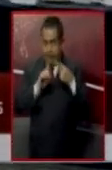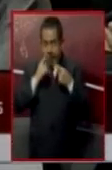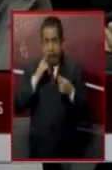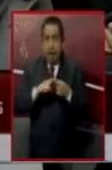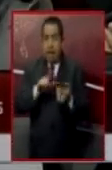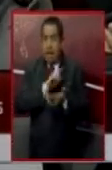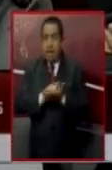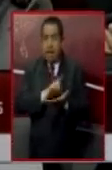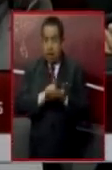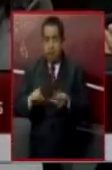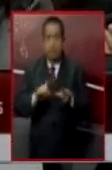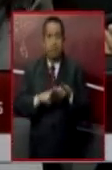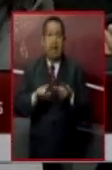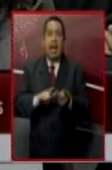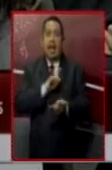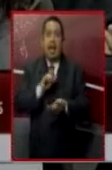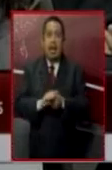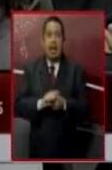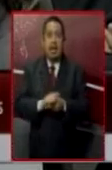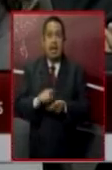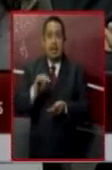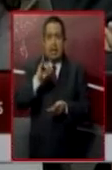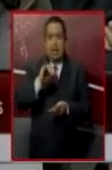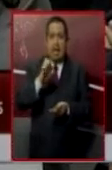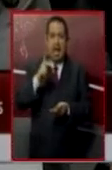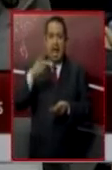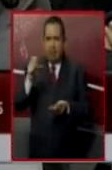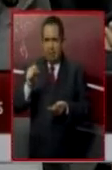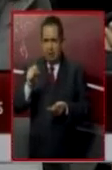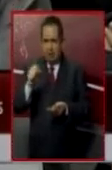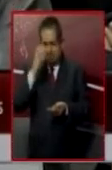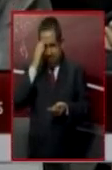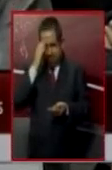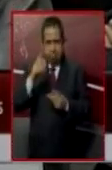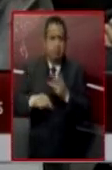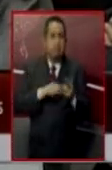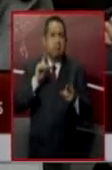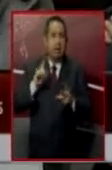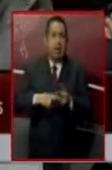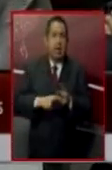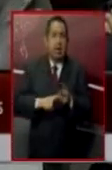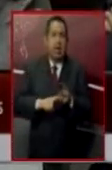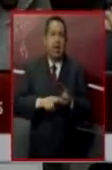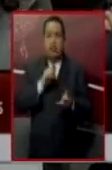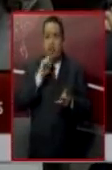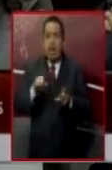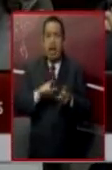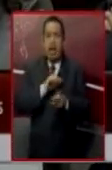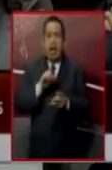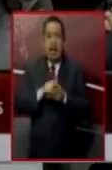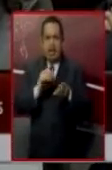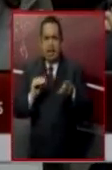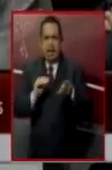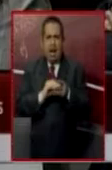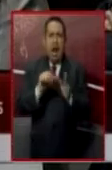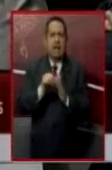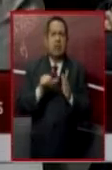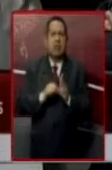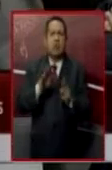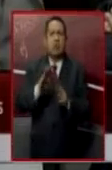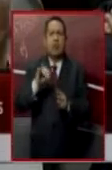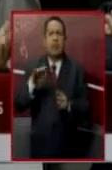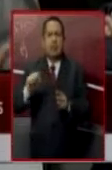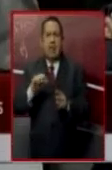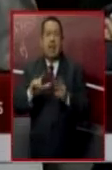Derechos, Ley del Impuesto Especial sobre Producción y Servicios, lo que conocemos como IEPS. Se aprobó también una adición de un artículo 19